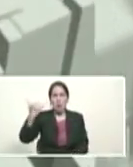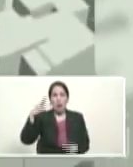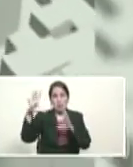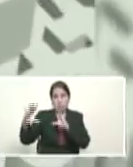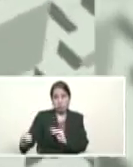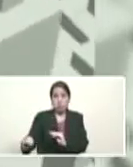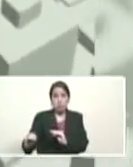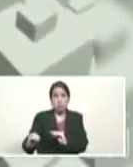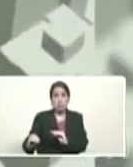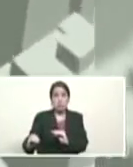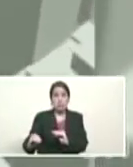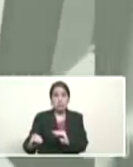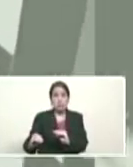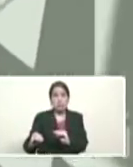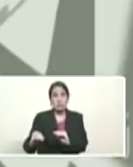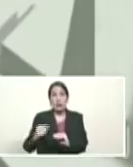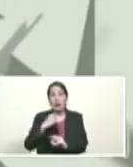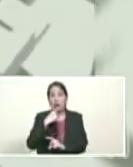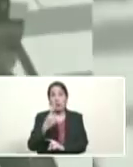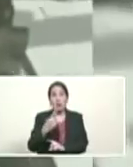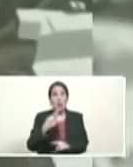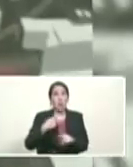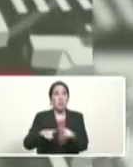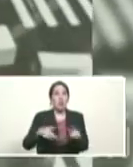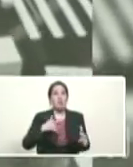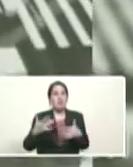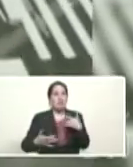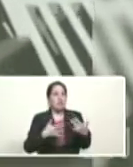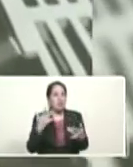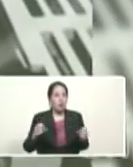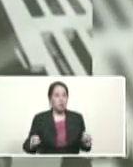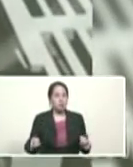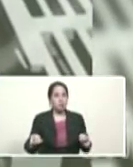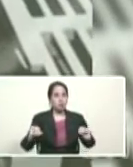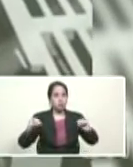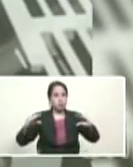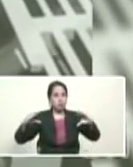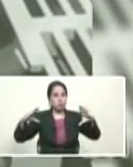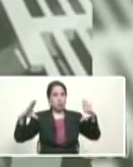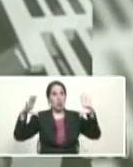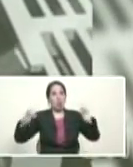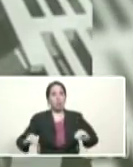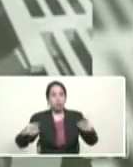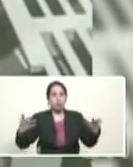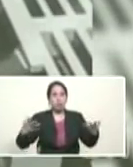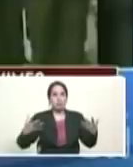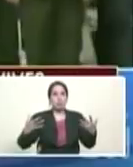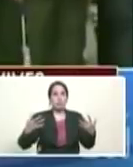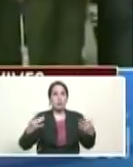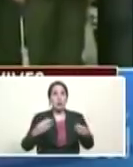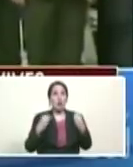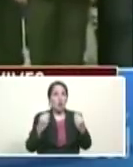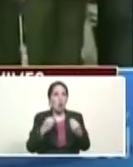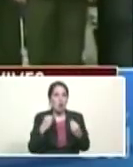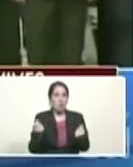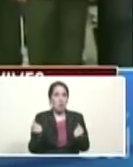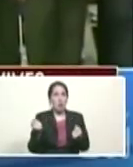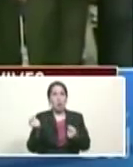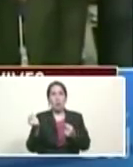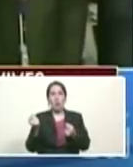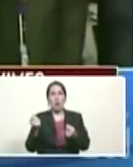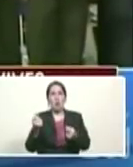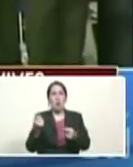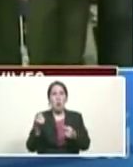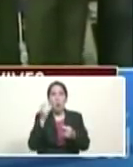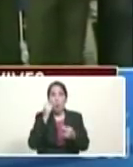sido apagados afirma el organizador pero se activaron súbitamente frustrando el atentado a la mañana siguiente el asesor de seguridad nacional de